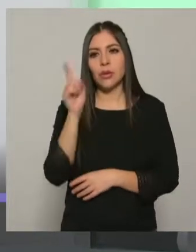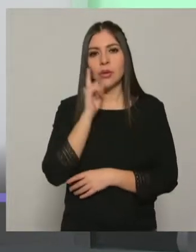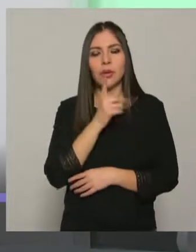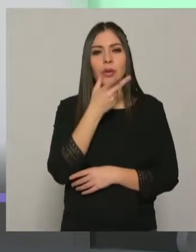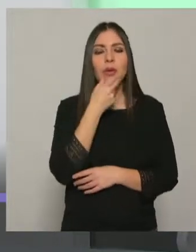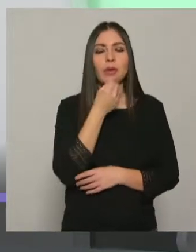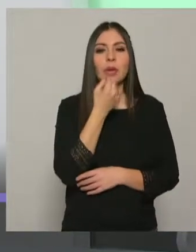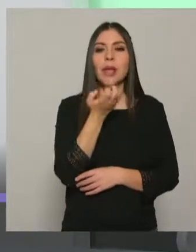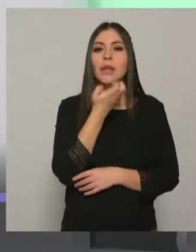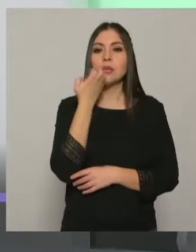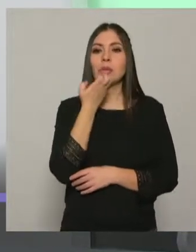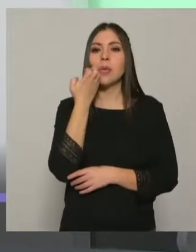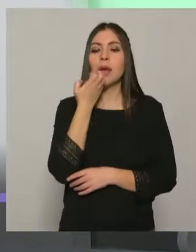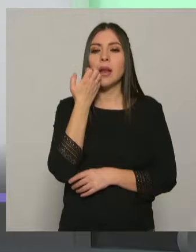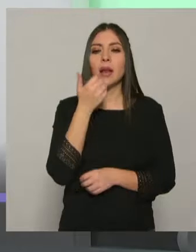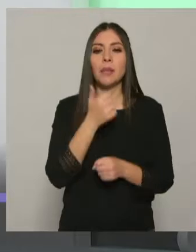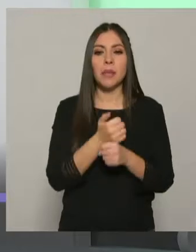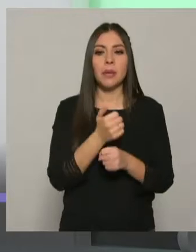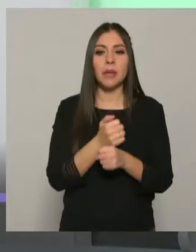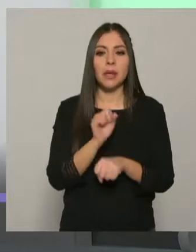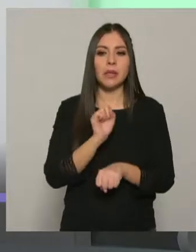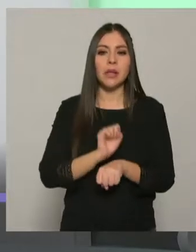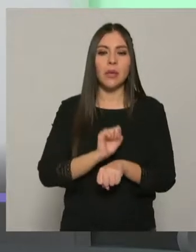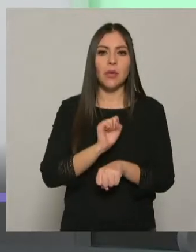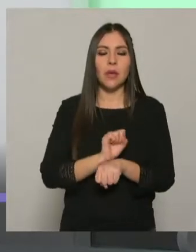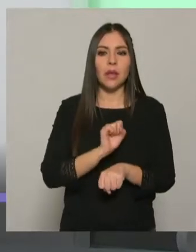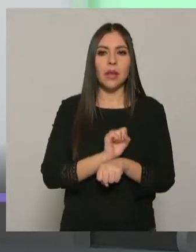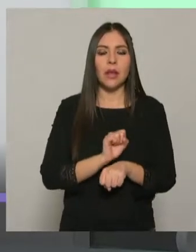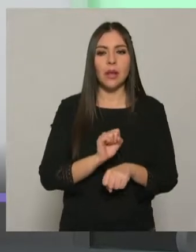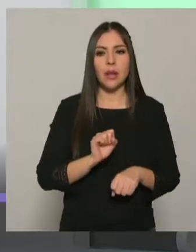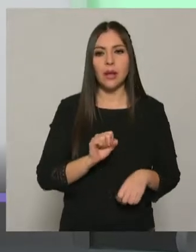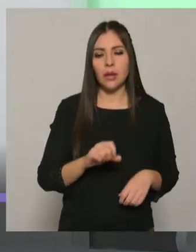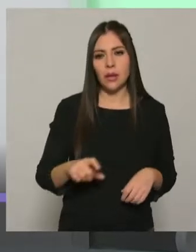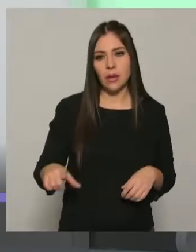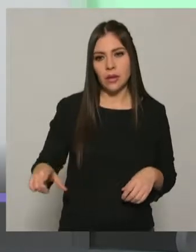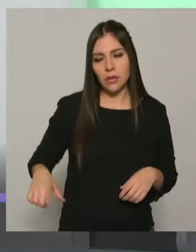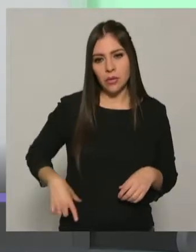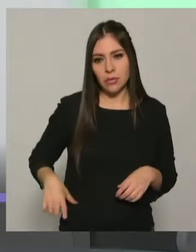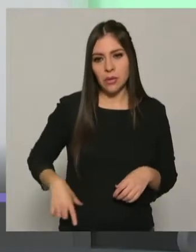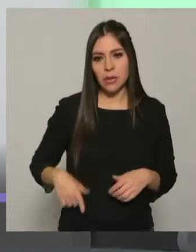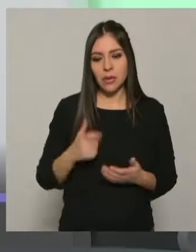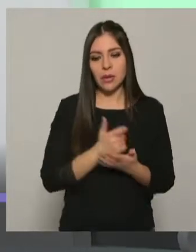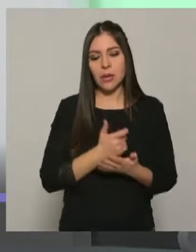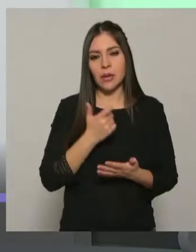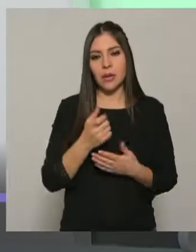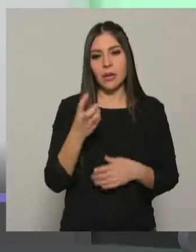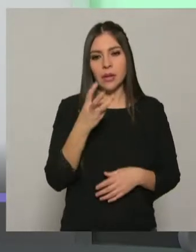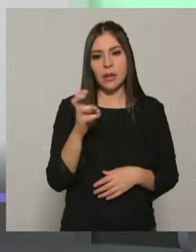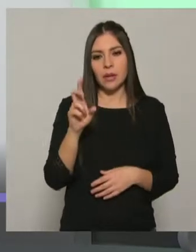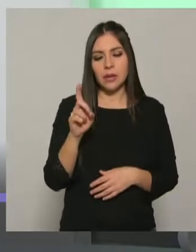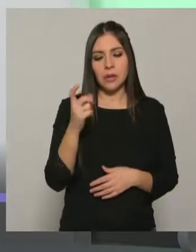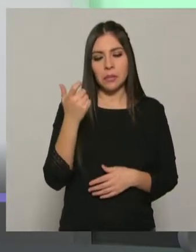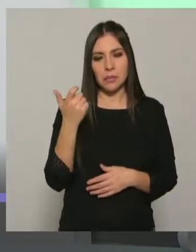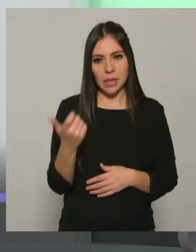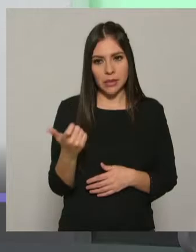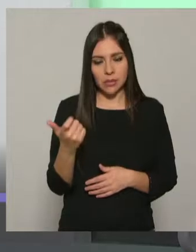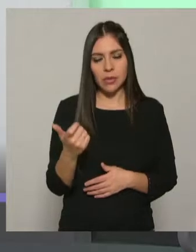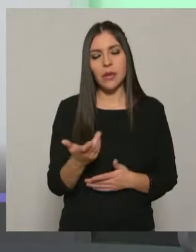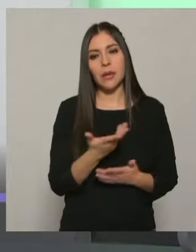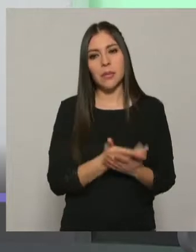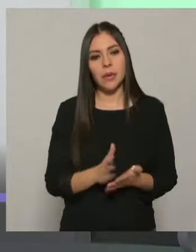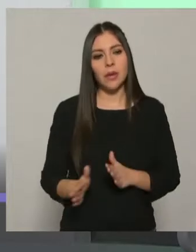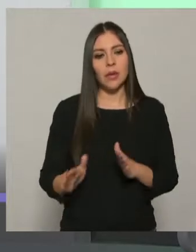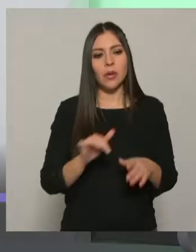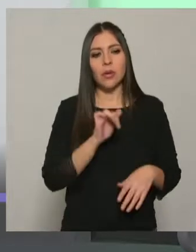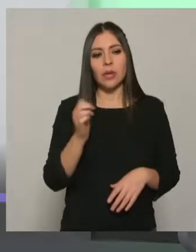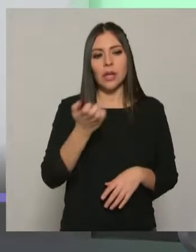la secundaria públicas. Es de 330 pesos y además también para las escuelas especiales